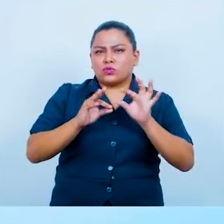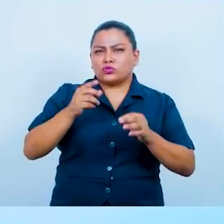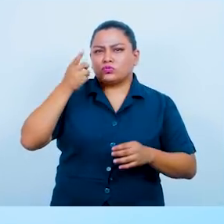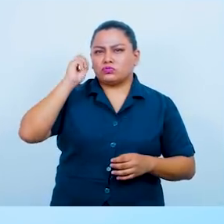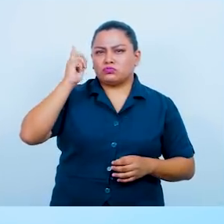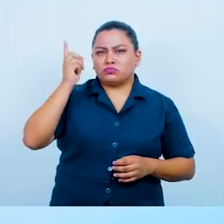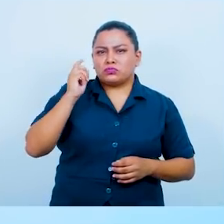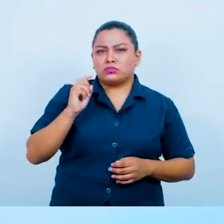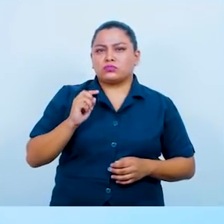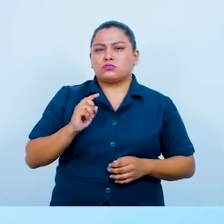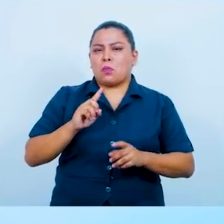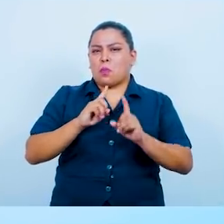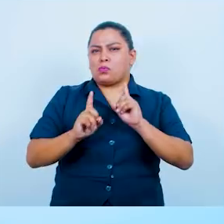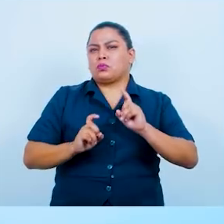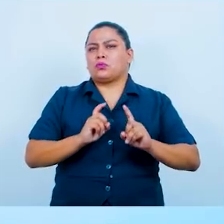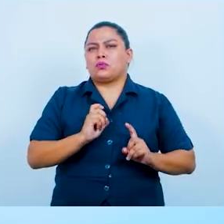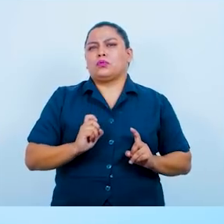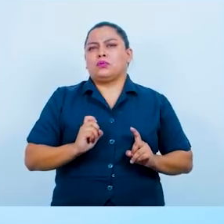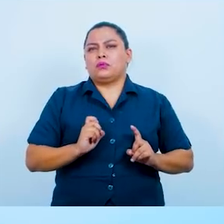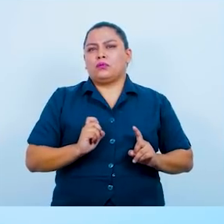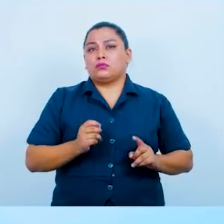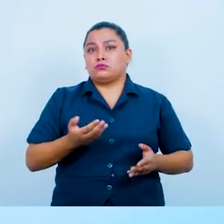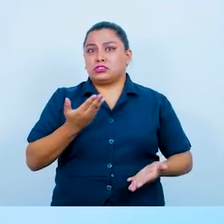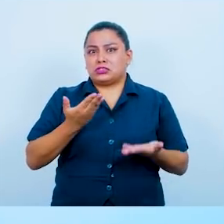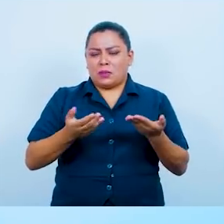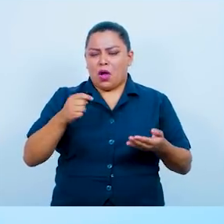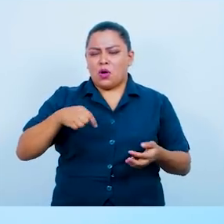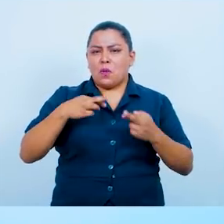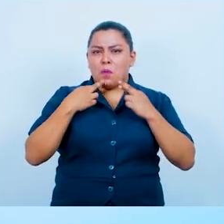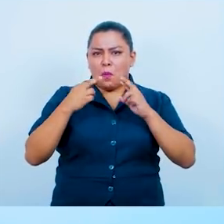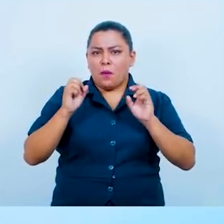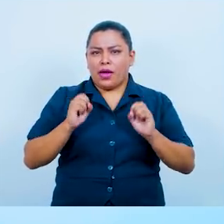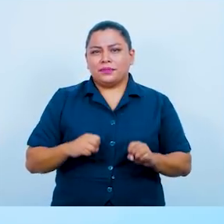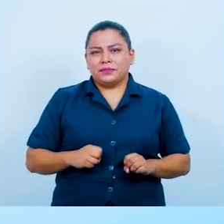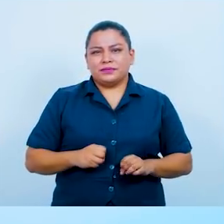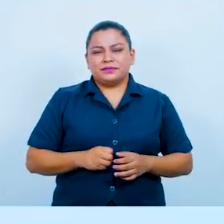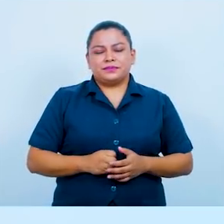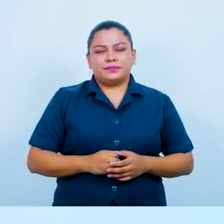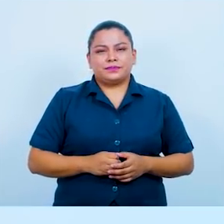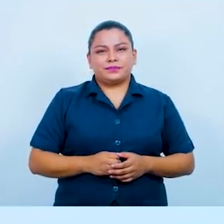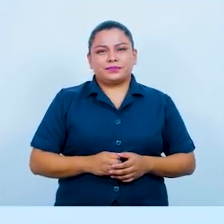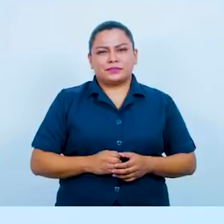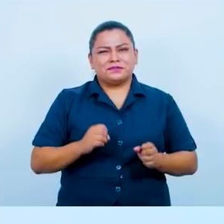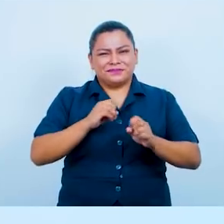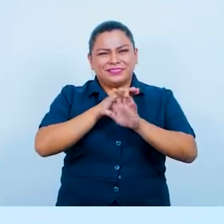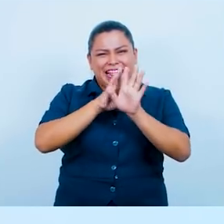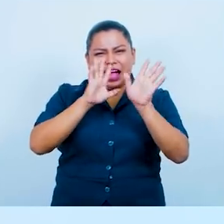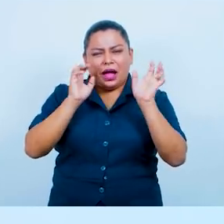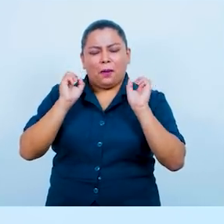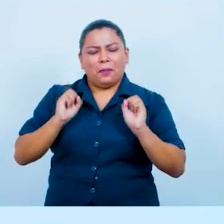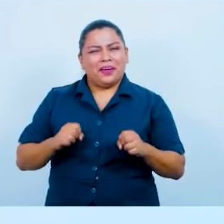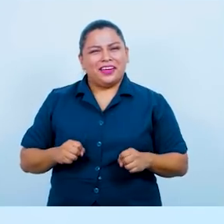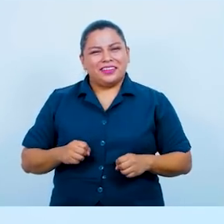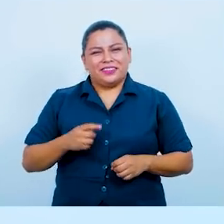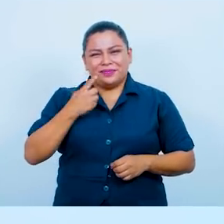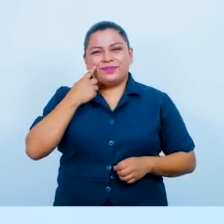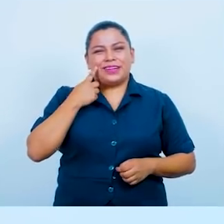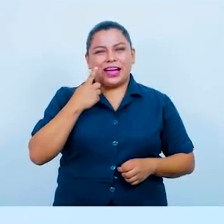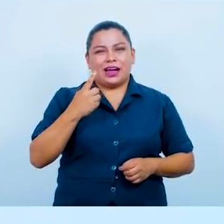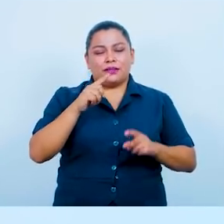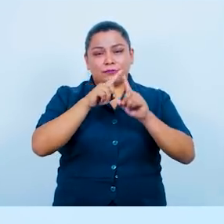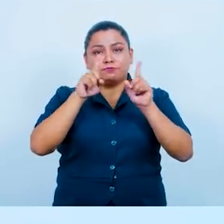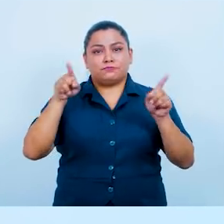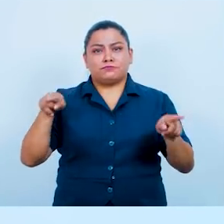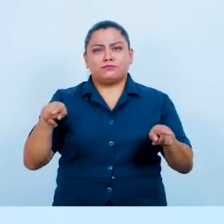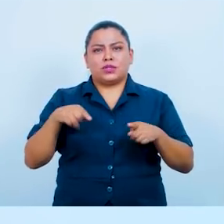han dejado algunas preguntas. ¿Qué te parece si les damos respuesta? Claro que sí, Dobby. Veamos en